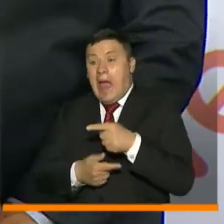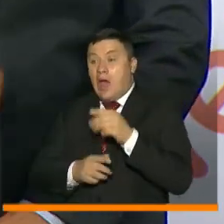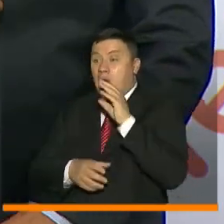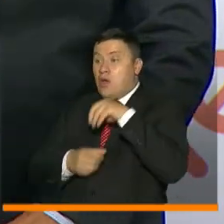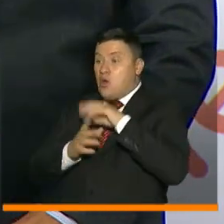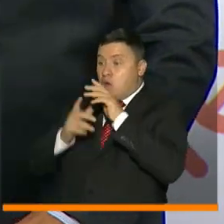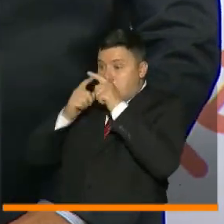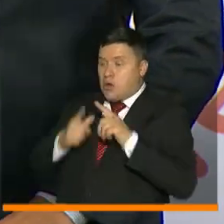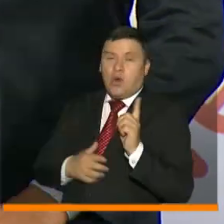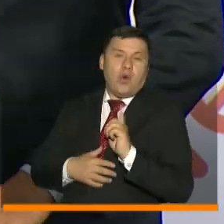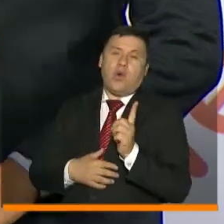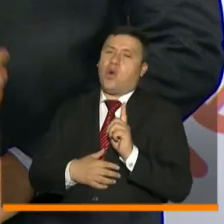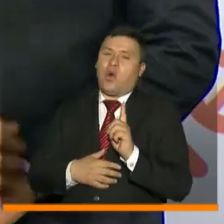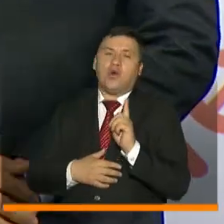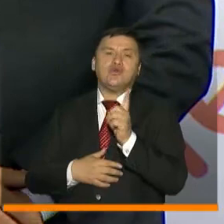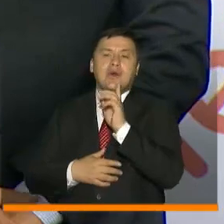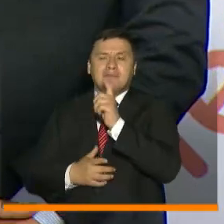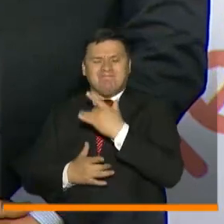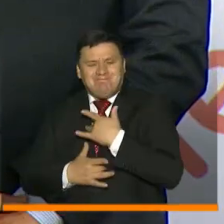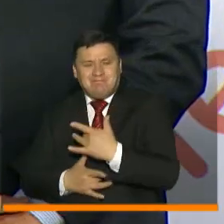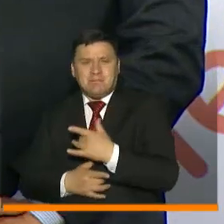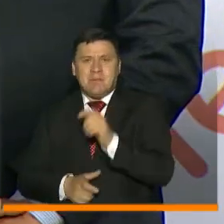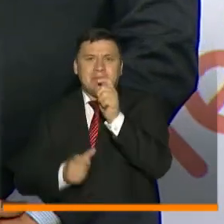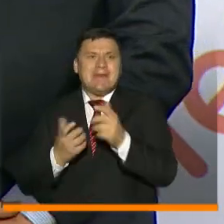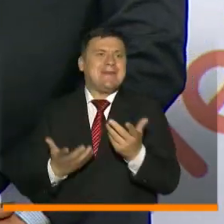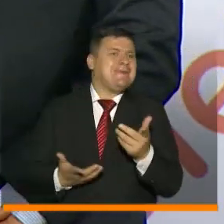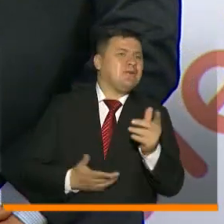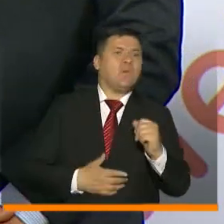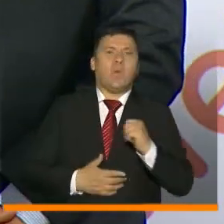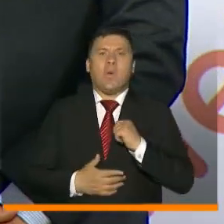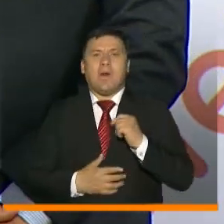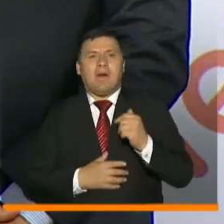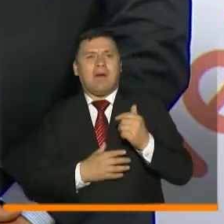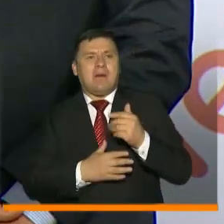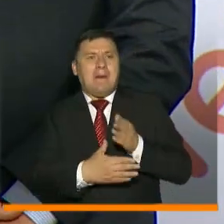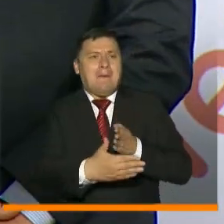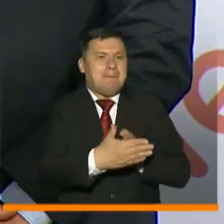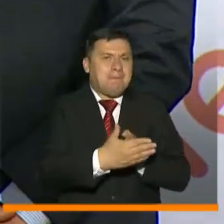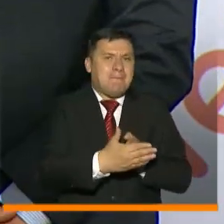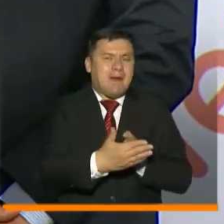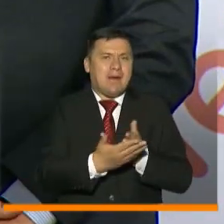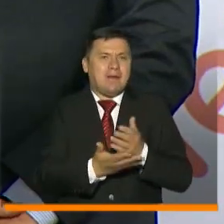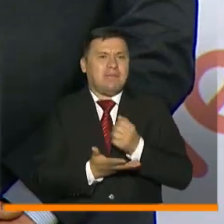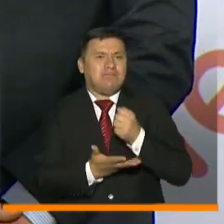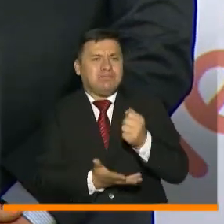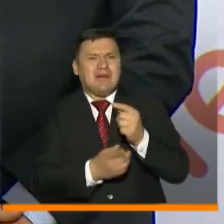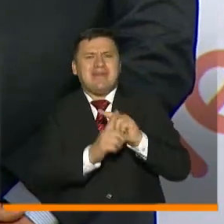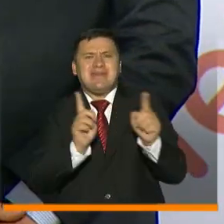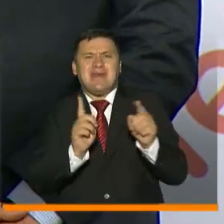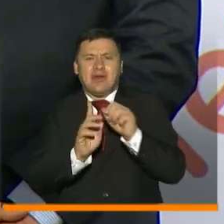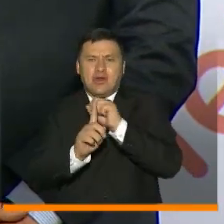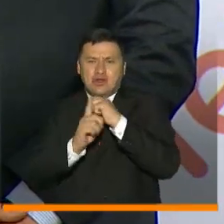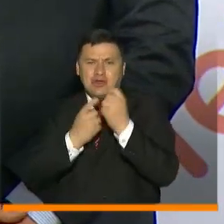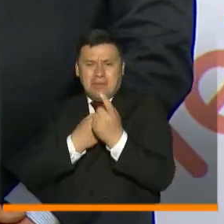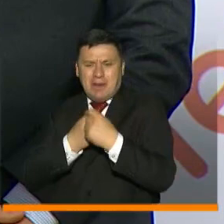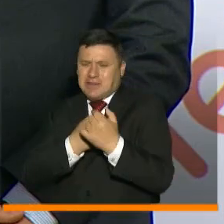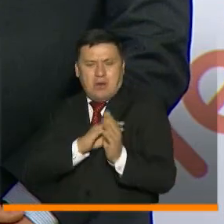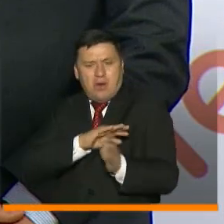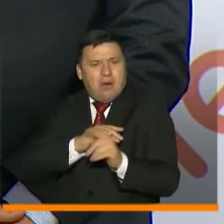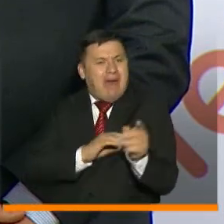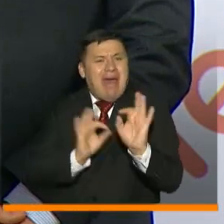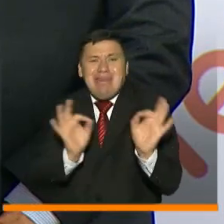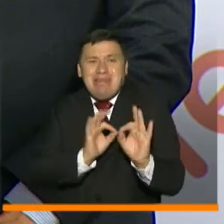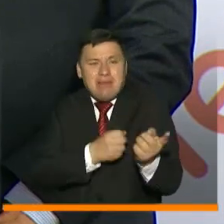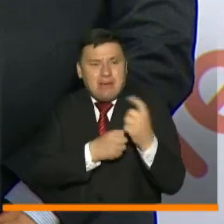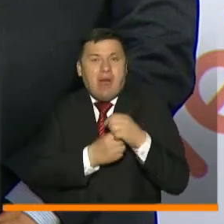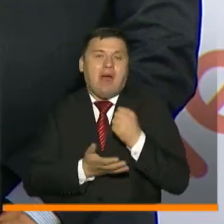Bien llega a aquellas personas que no han tenido o no tienen acceso a la oferta diferente que tiene el gobierno.